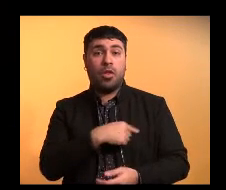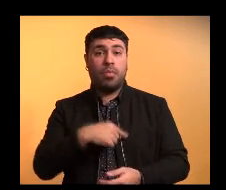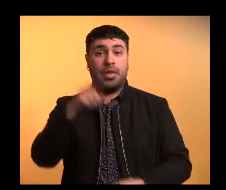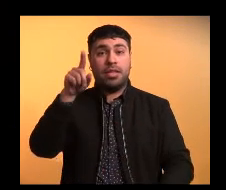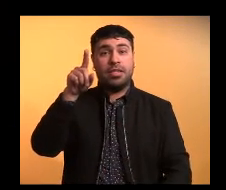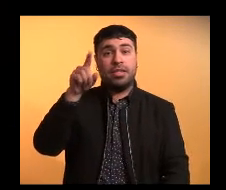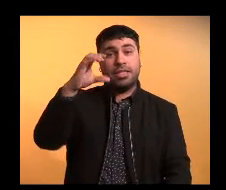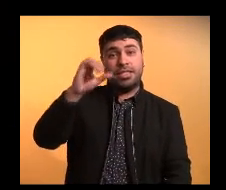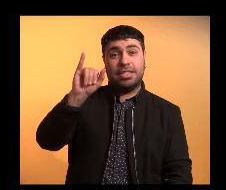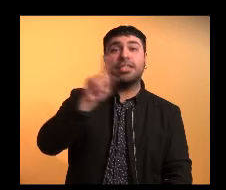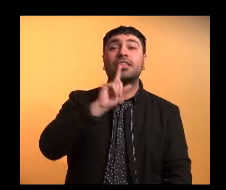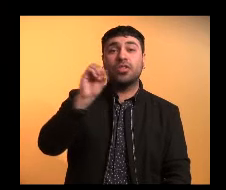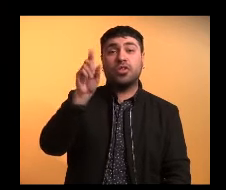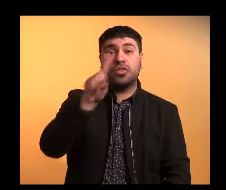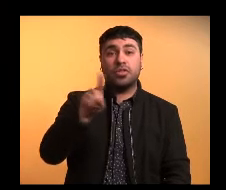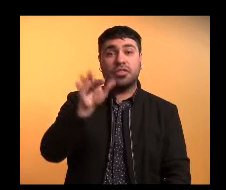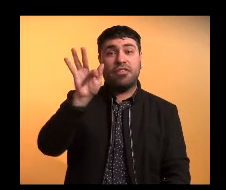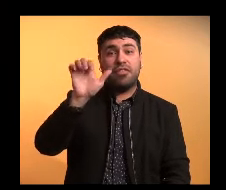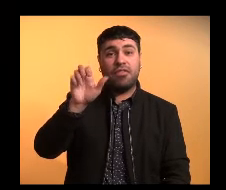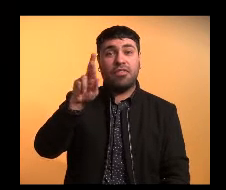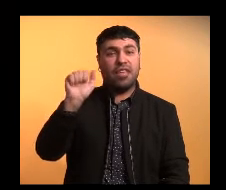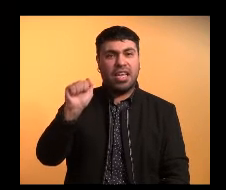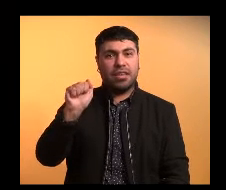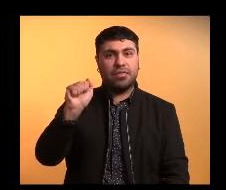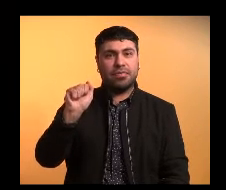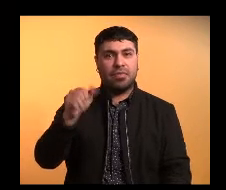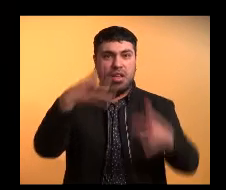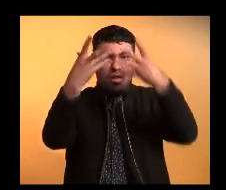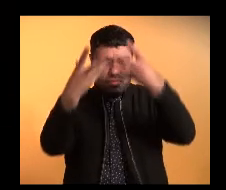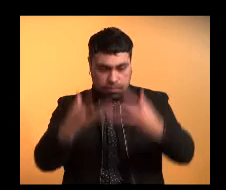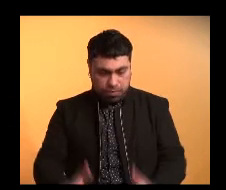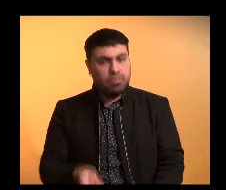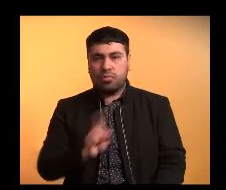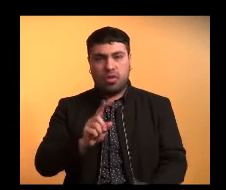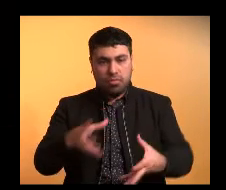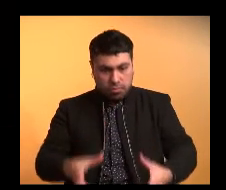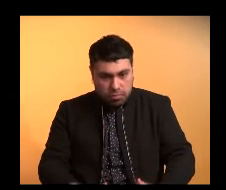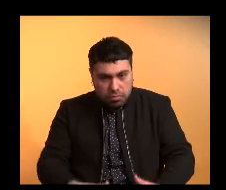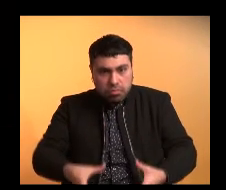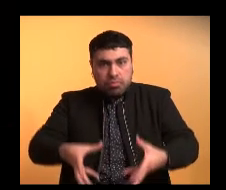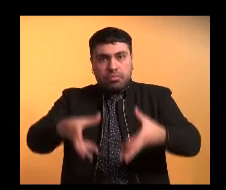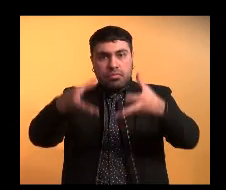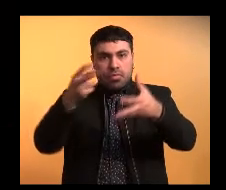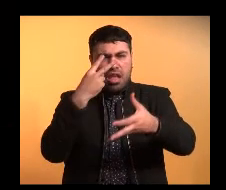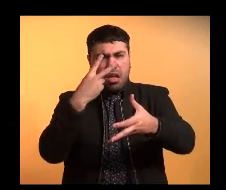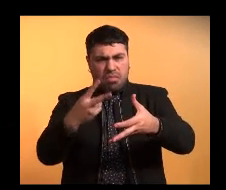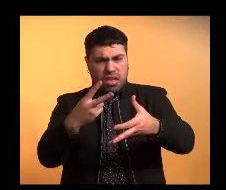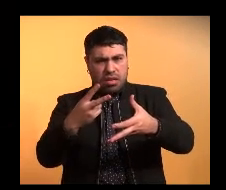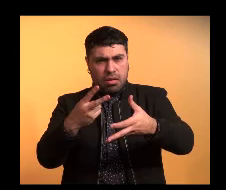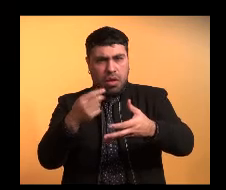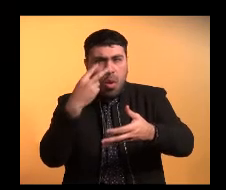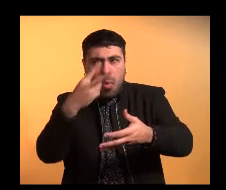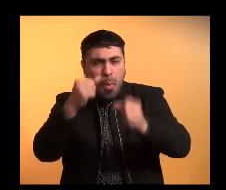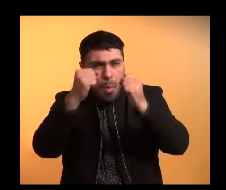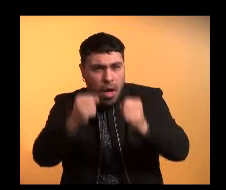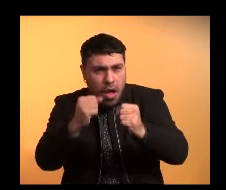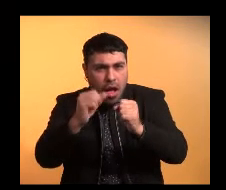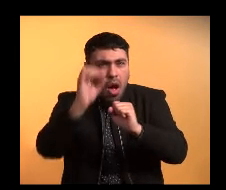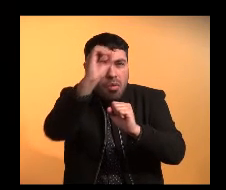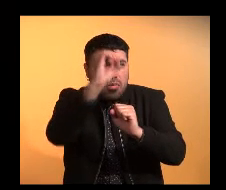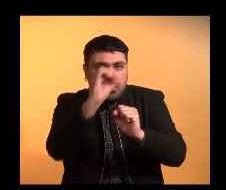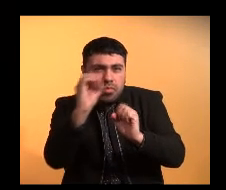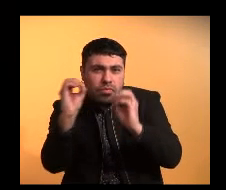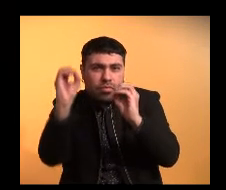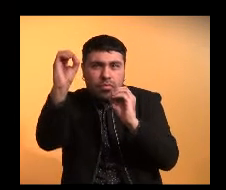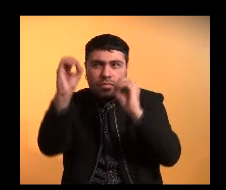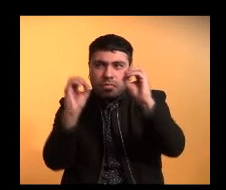que nosotros después la medimos, era un individuo que medía 4,5 metros de largo. Se fijan ahí, aparecen las estructuras que están flotando y también